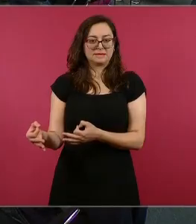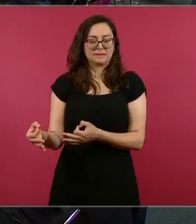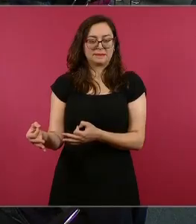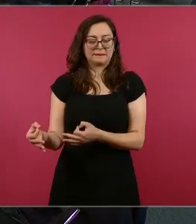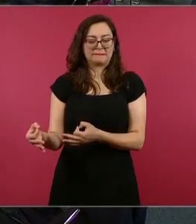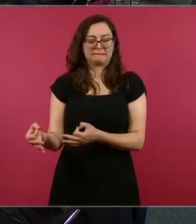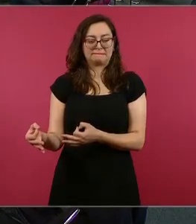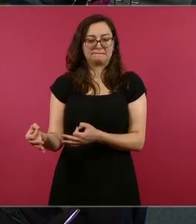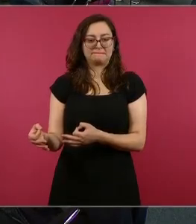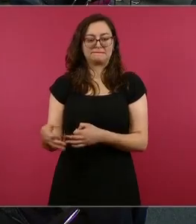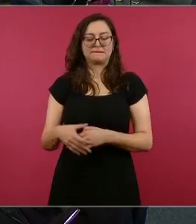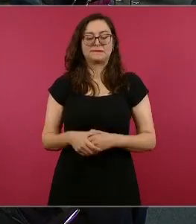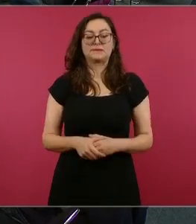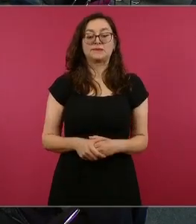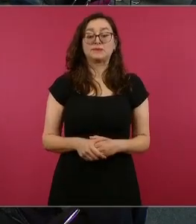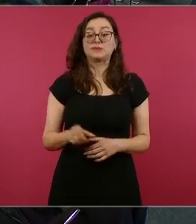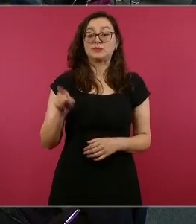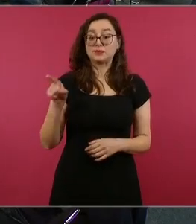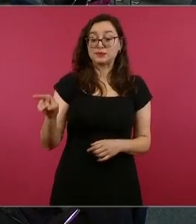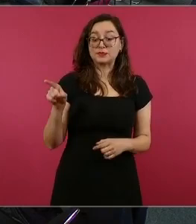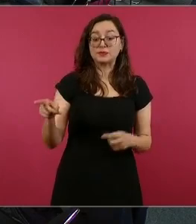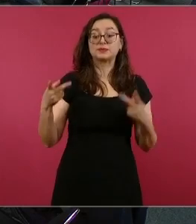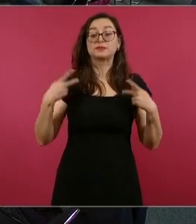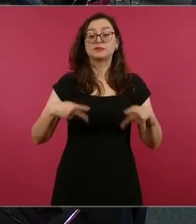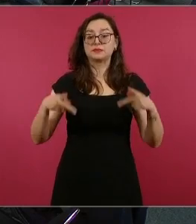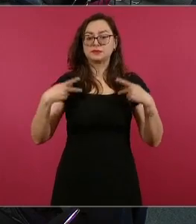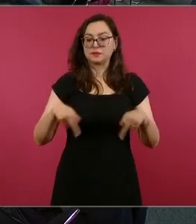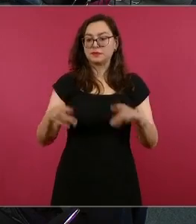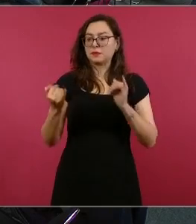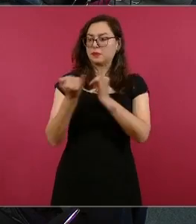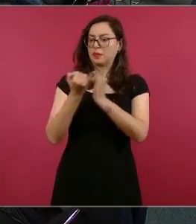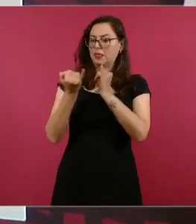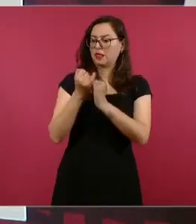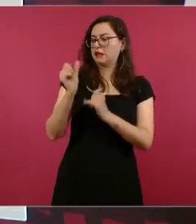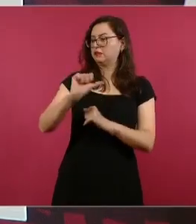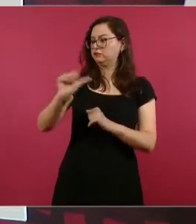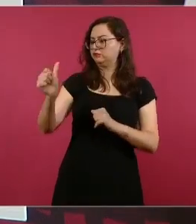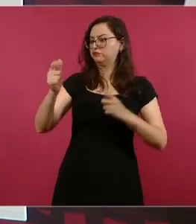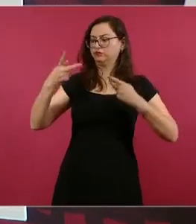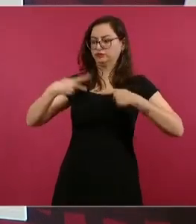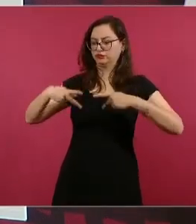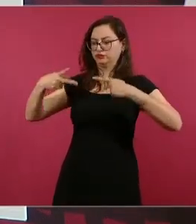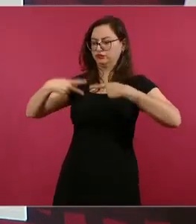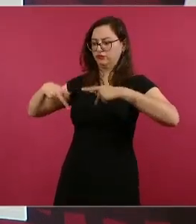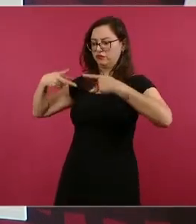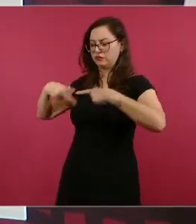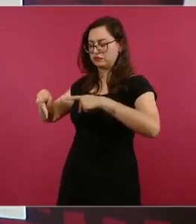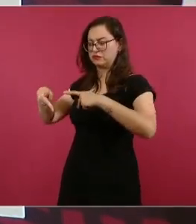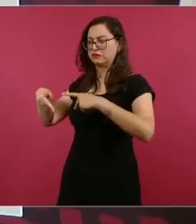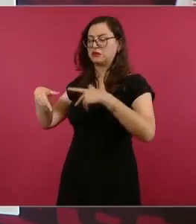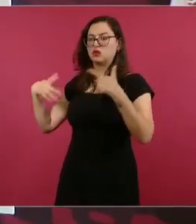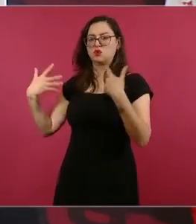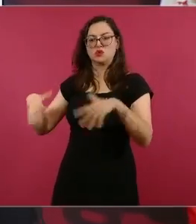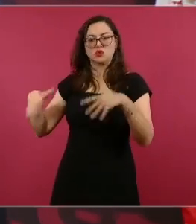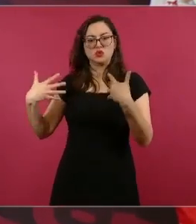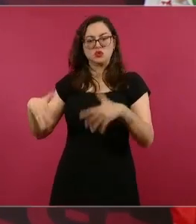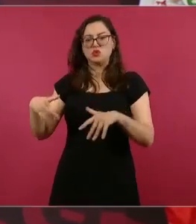Que gracias a esa persona y a muchos otros, miles de trabajadores técnicos,